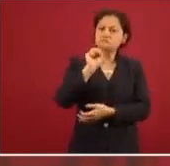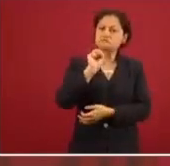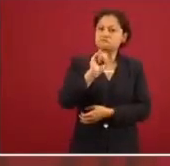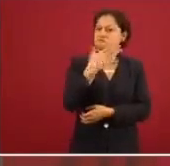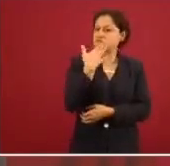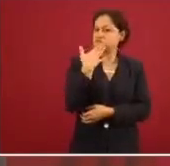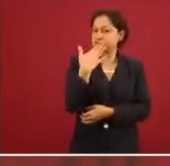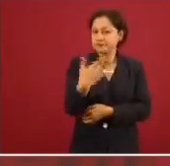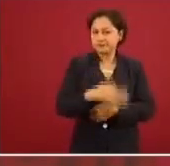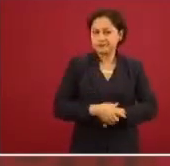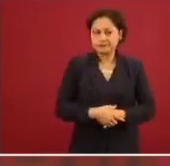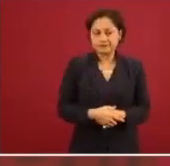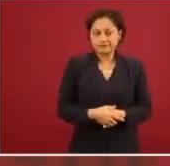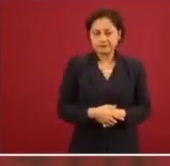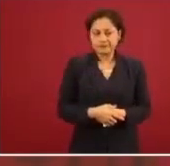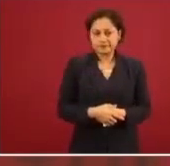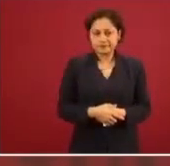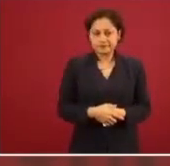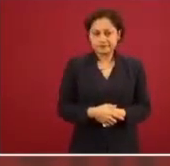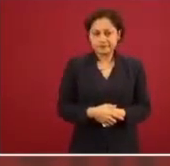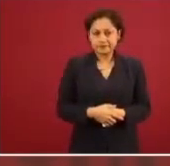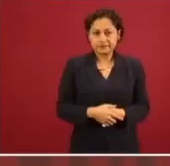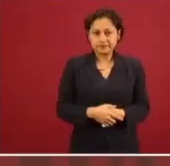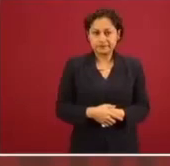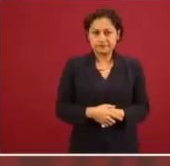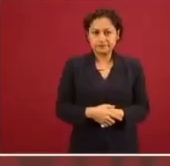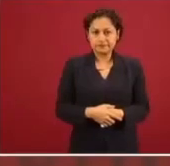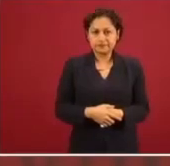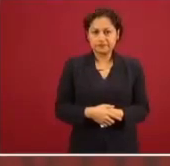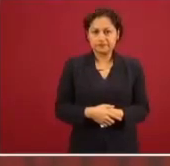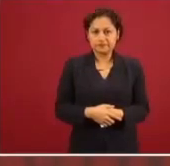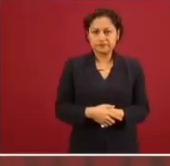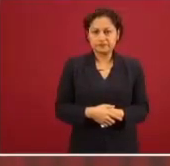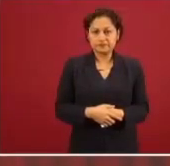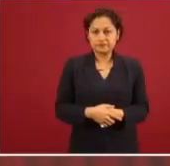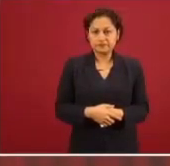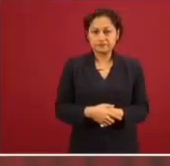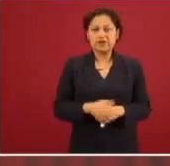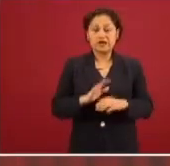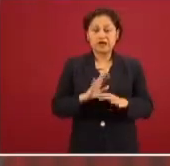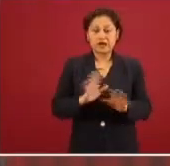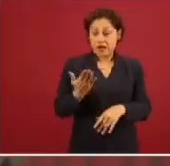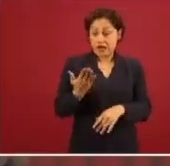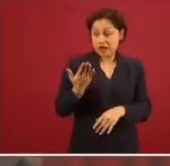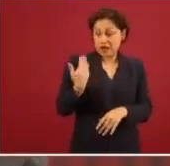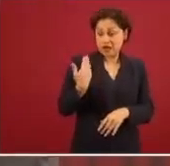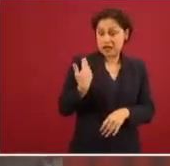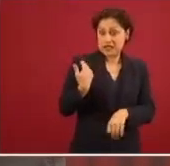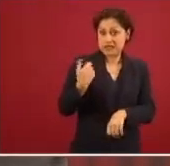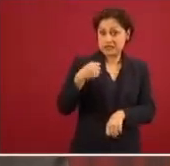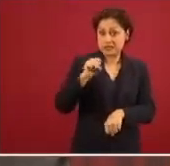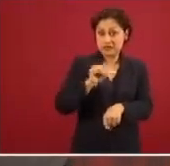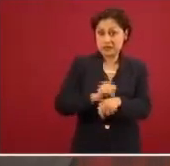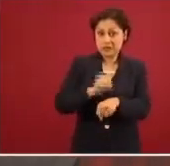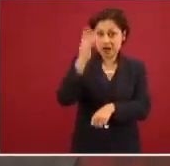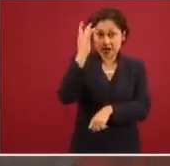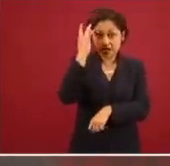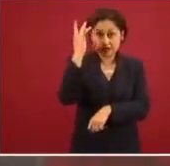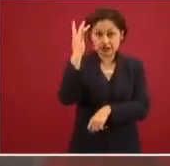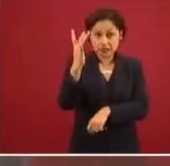Pasamos la prueba de Semana Santa y las